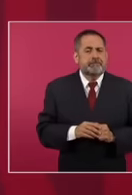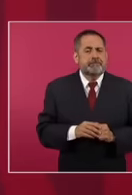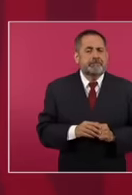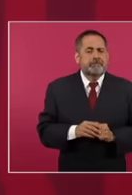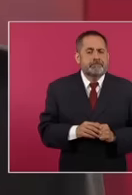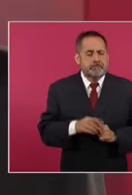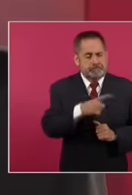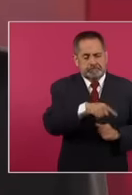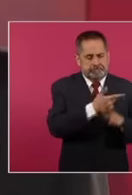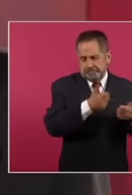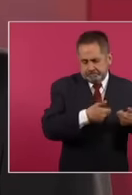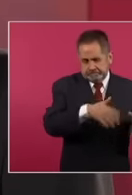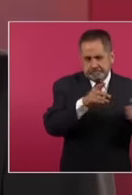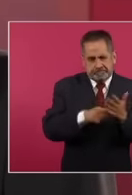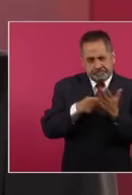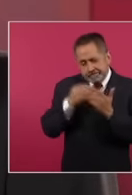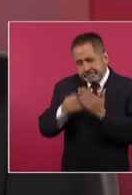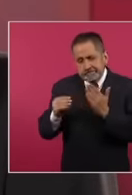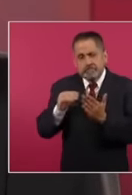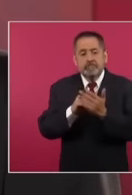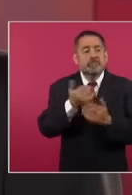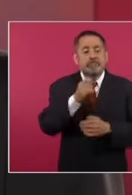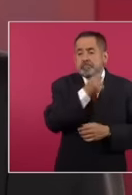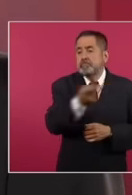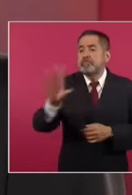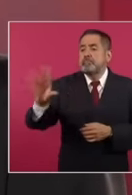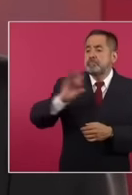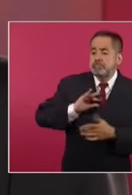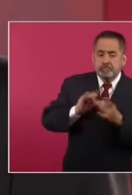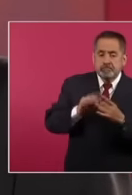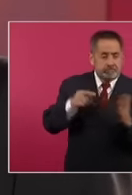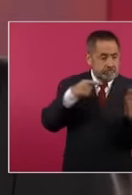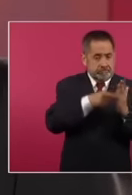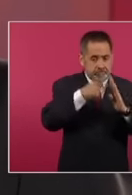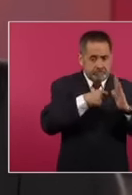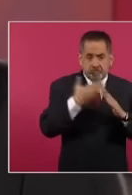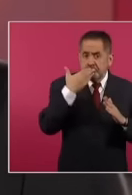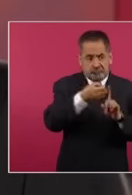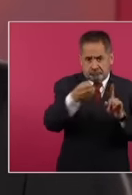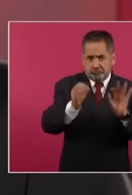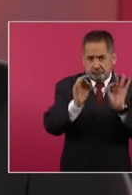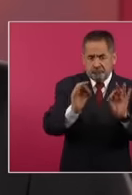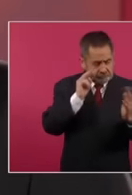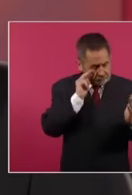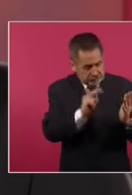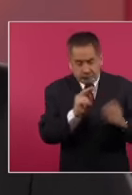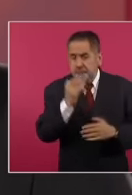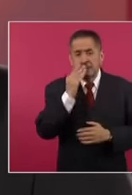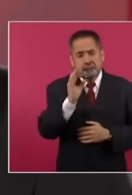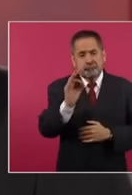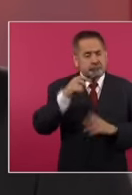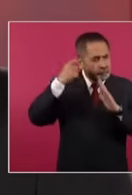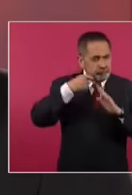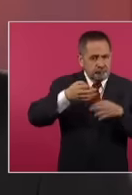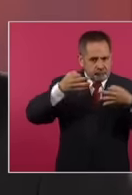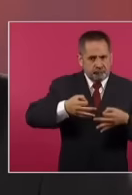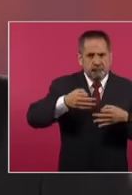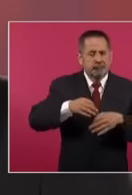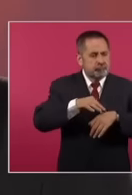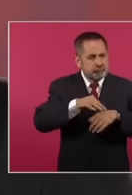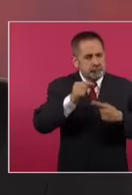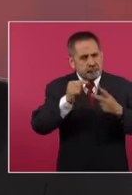ellos son libres y además me han dicho que está bien hecho es un